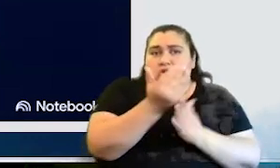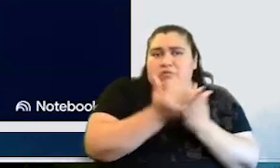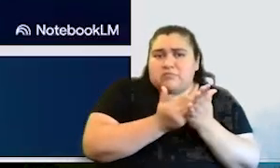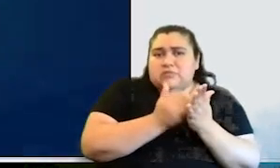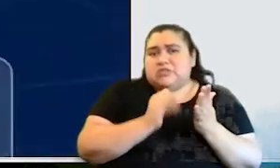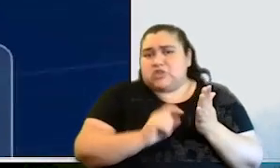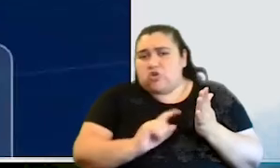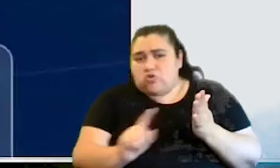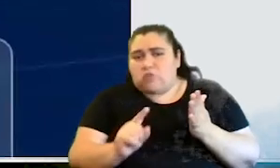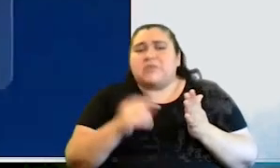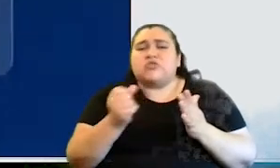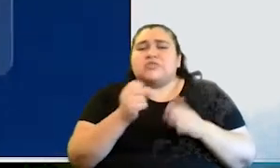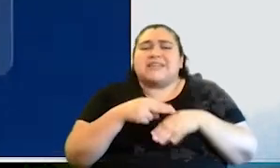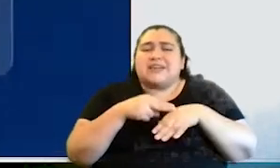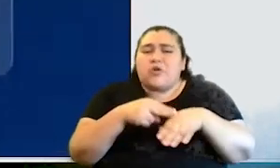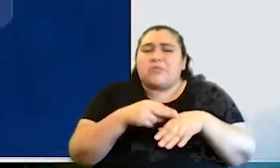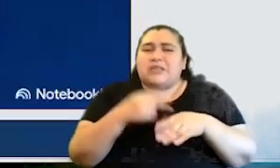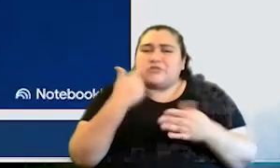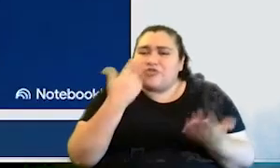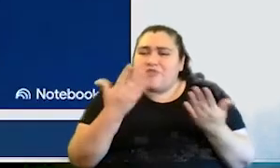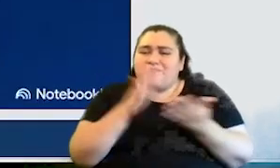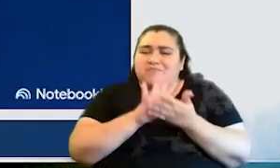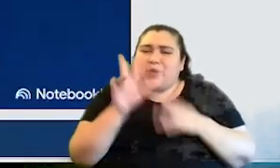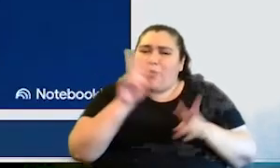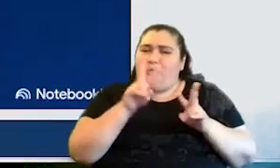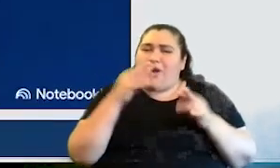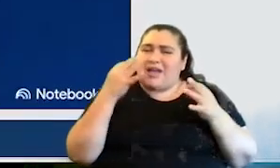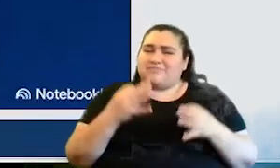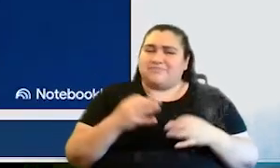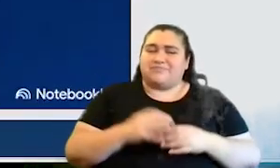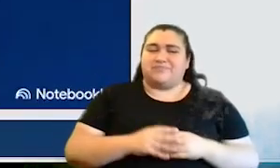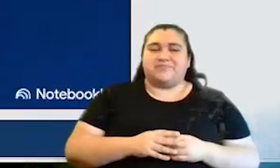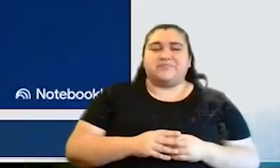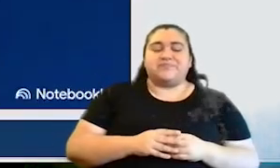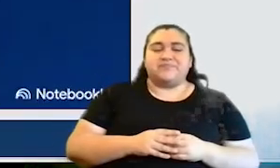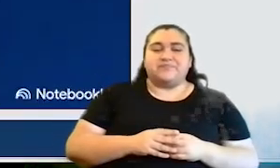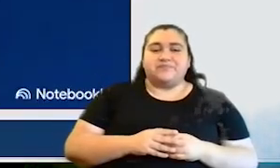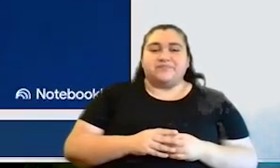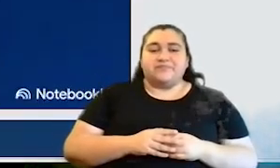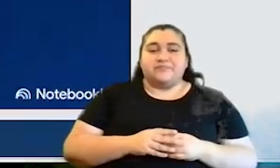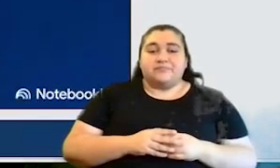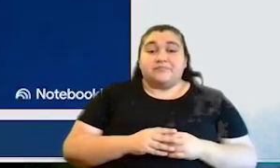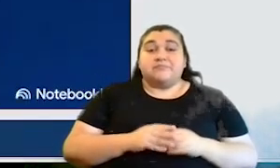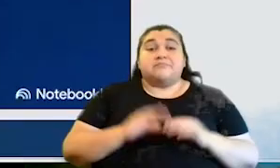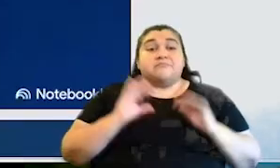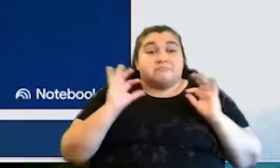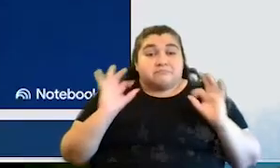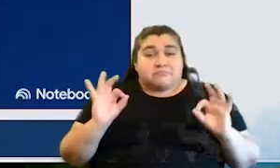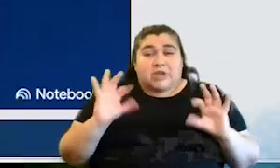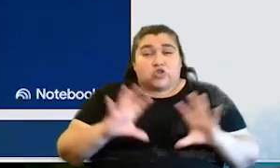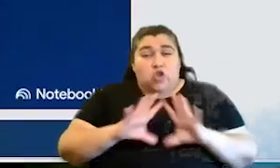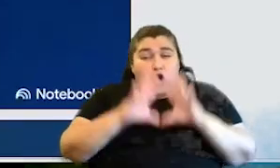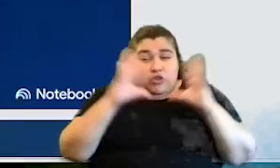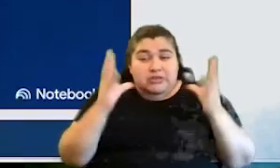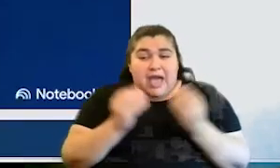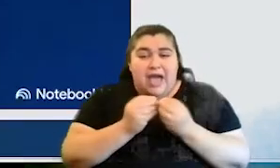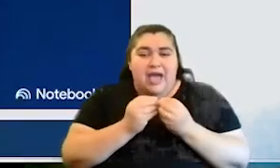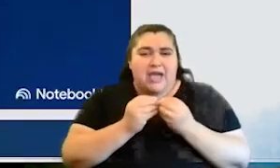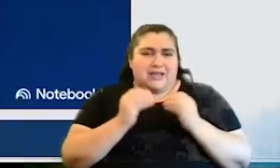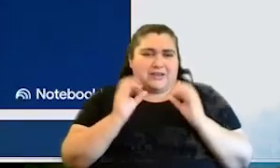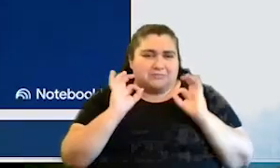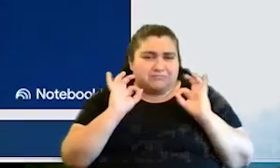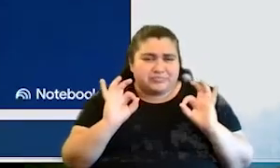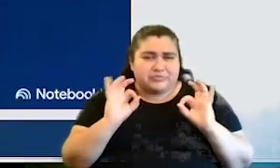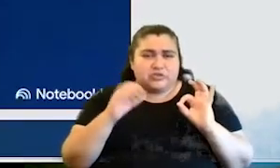la recomendación que les damos nosotros. Y cuando ya estamos conformando el total, el cierre de todo lo que yo